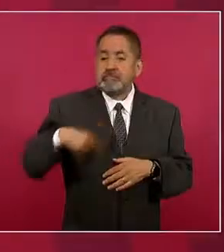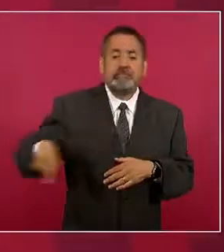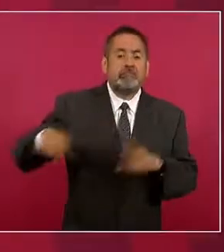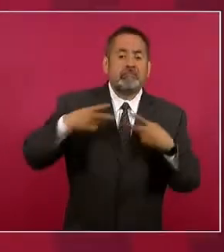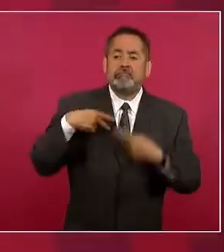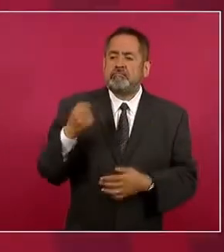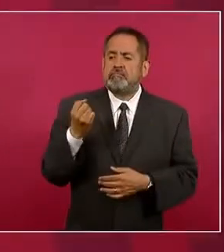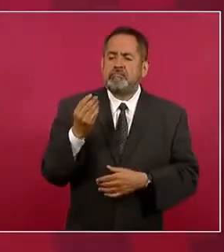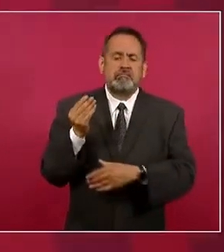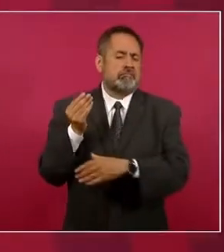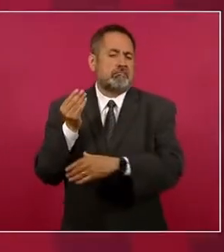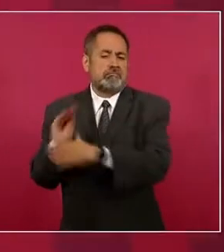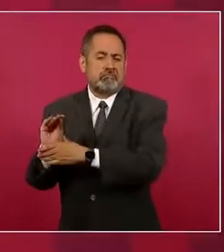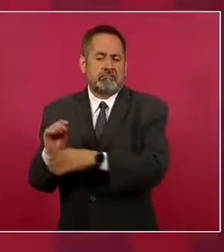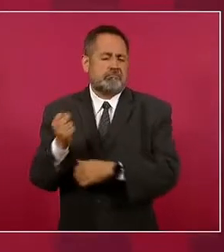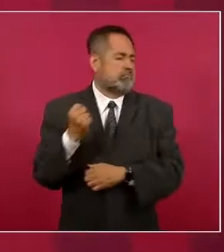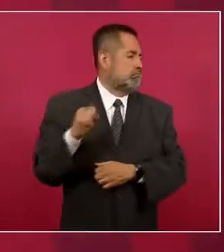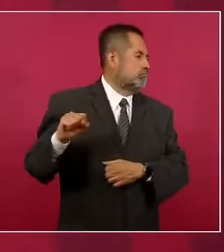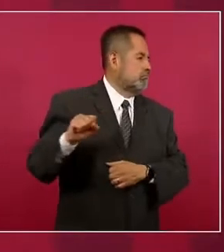tiempo